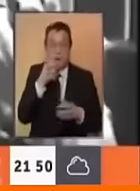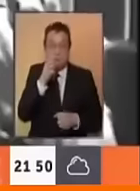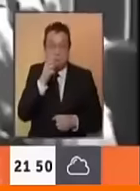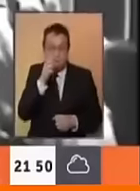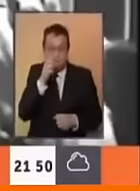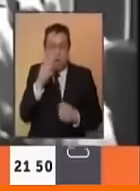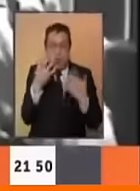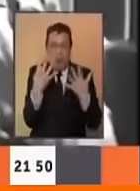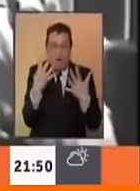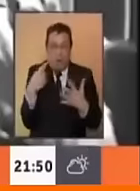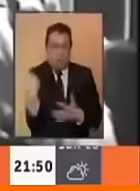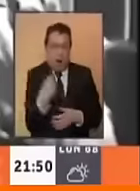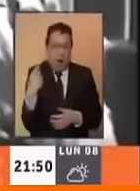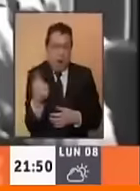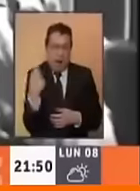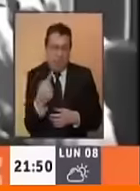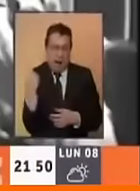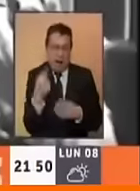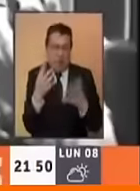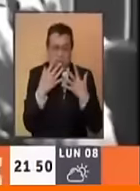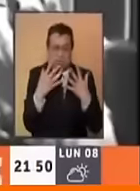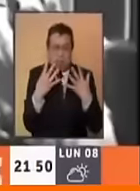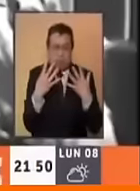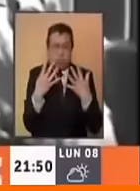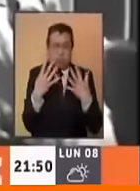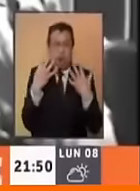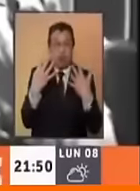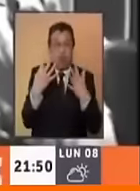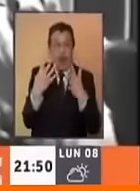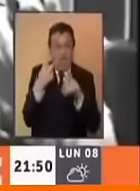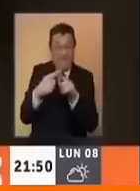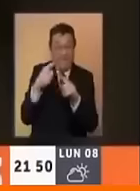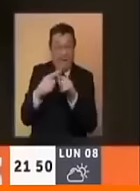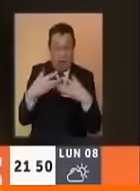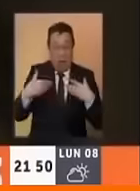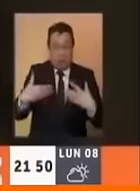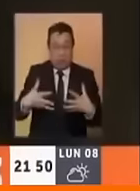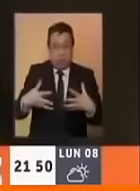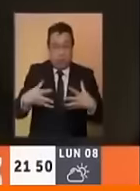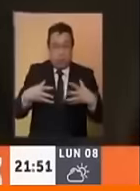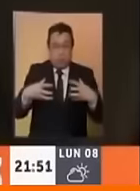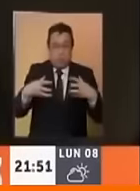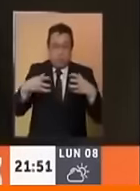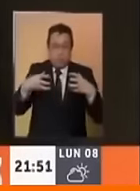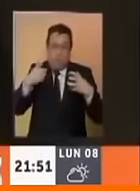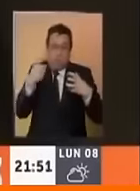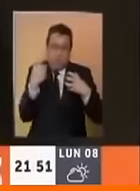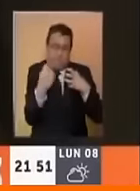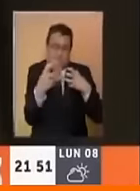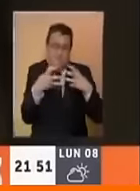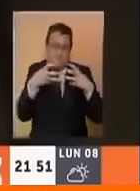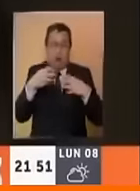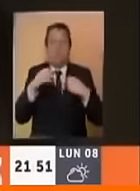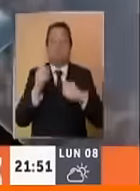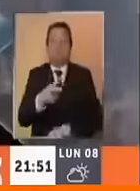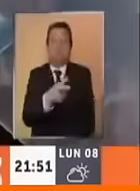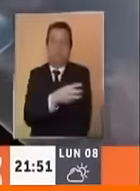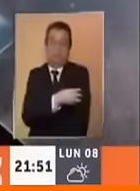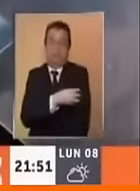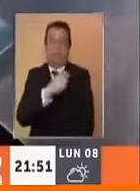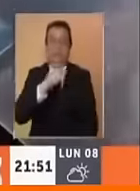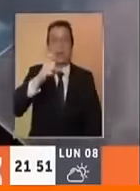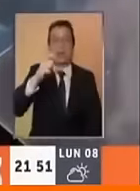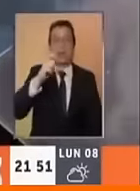9G, o en otras palabras, 9 veces el peso de su cuerpo durante varios segundos, será merecedor de la insignia G-Lock,